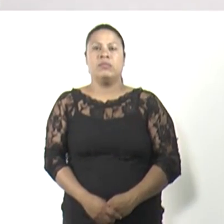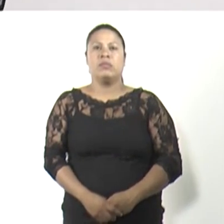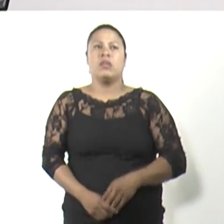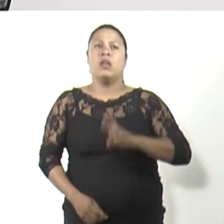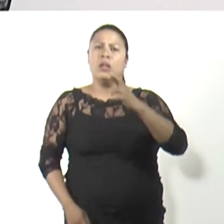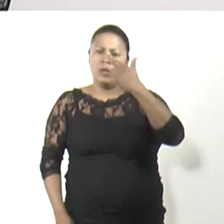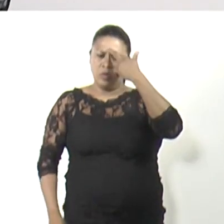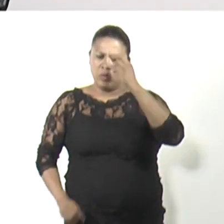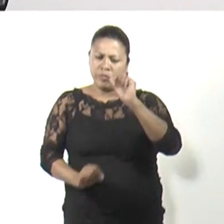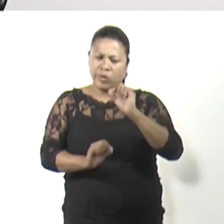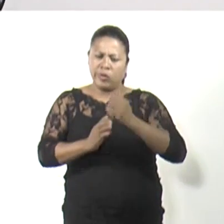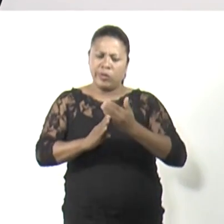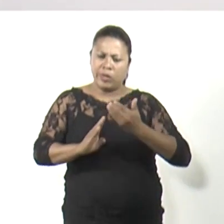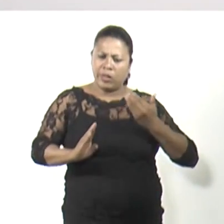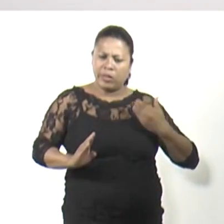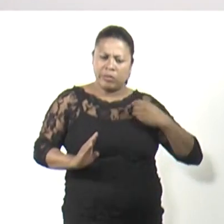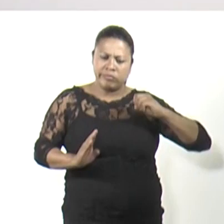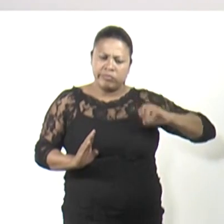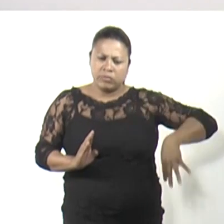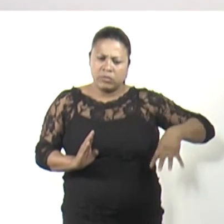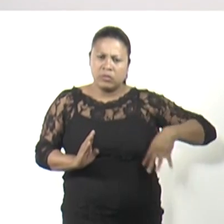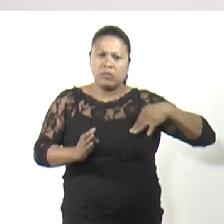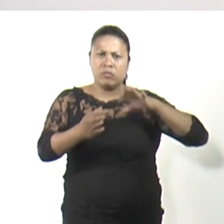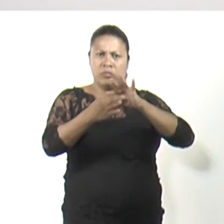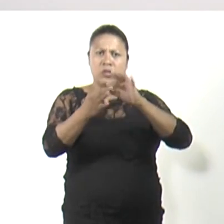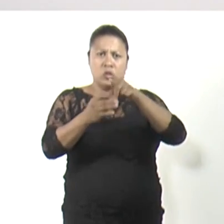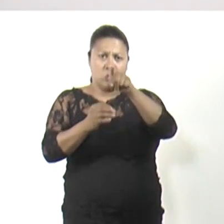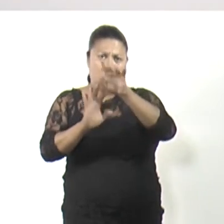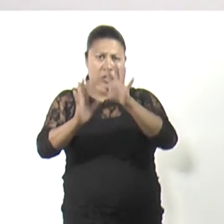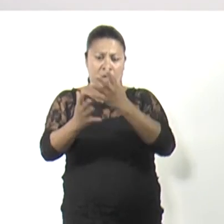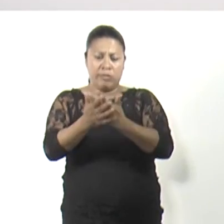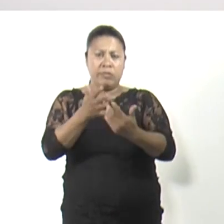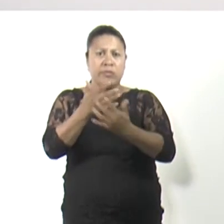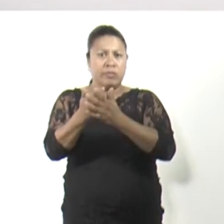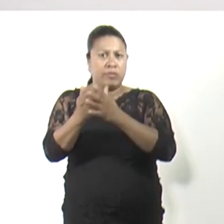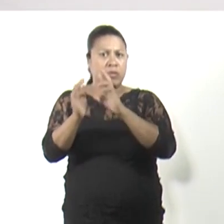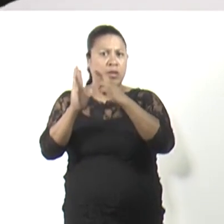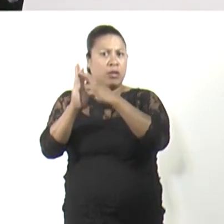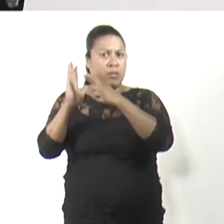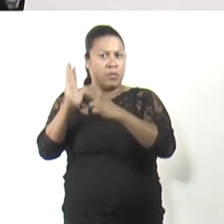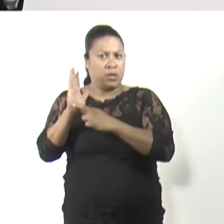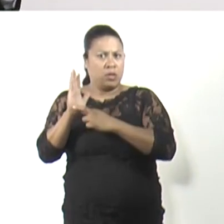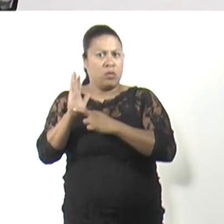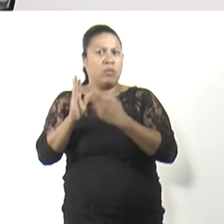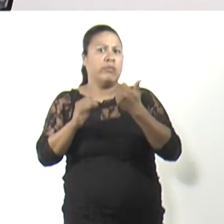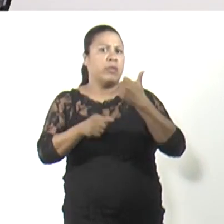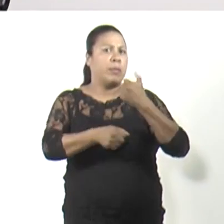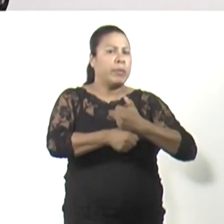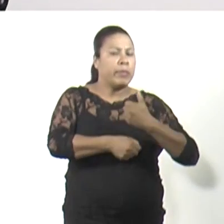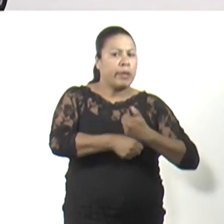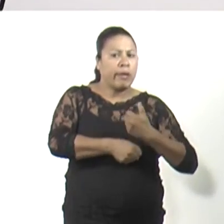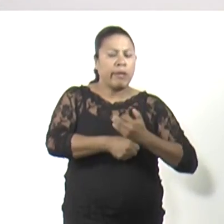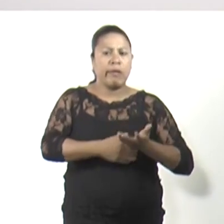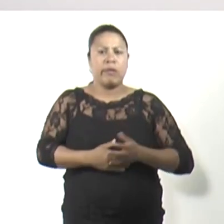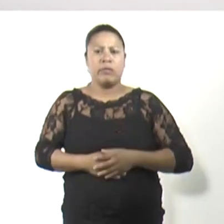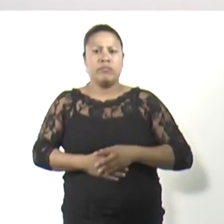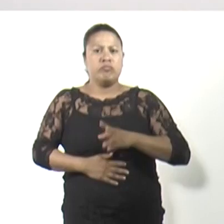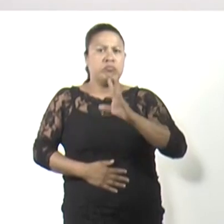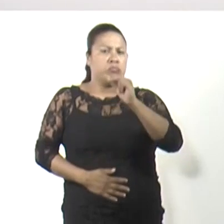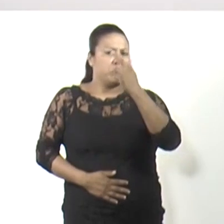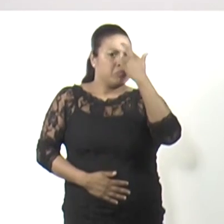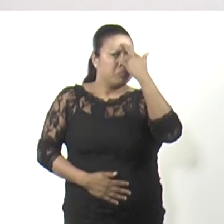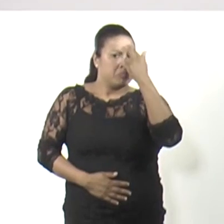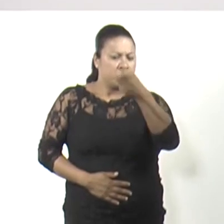Regresemos un poquito. ¿Has elaborado ya algún reglamento en la primaria? ¿No recuerdas